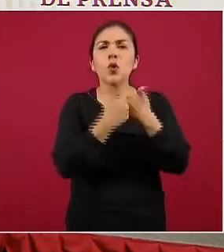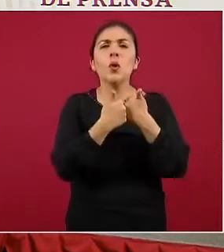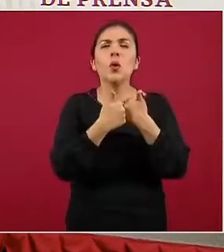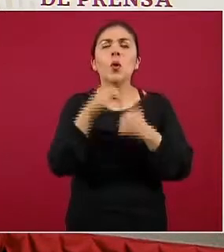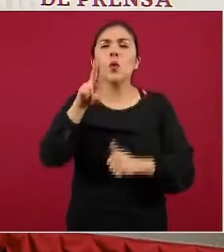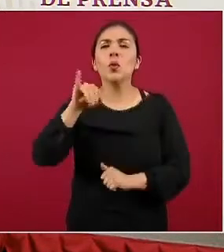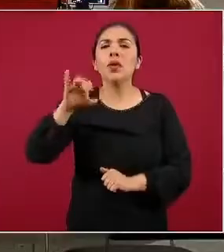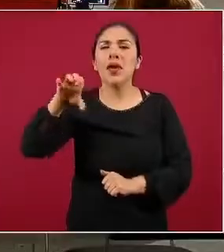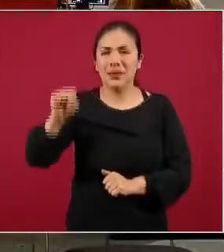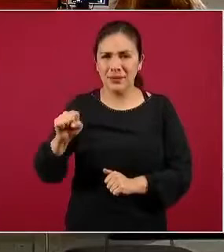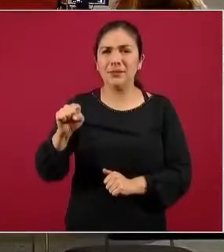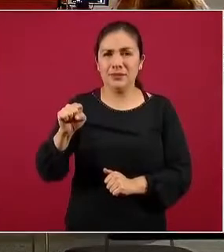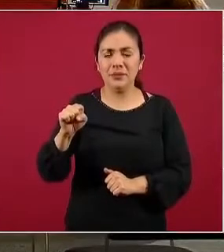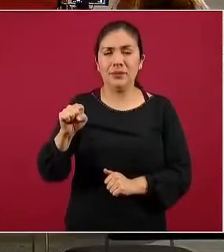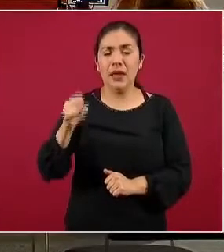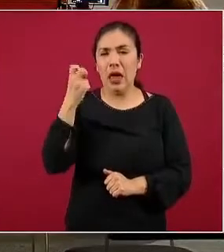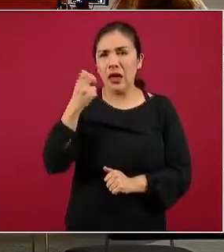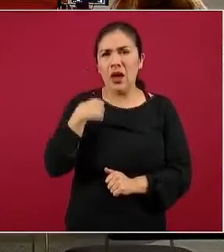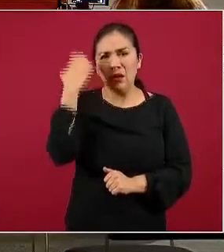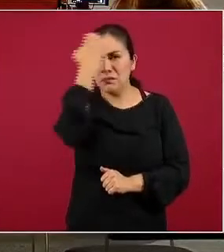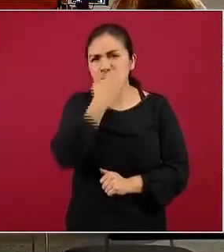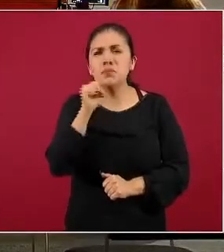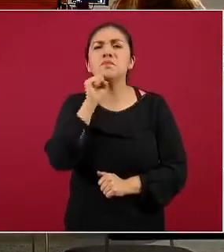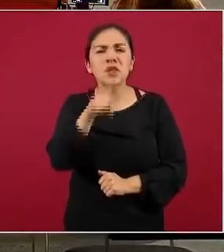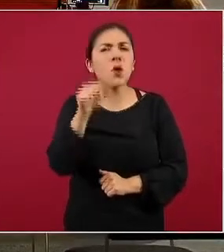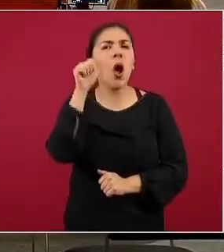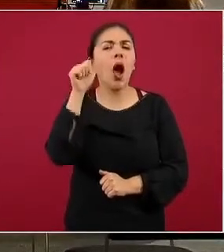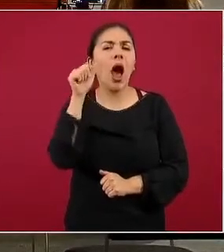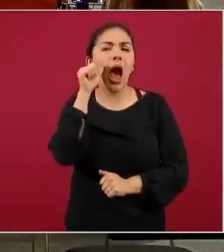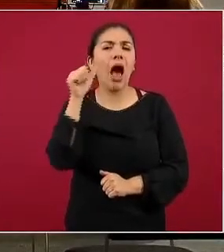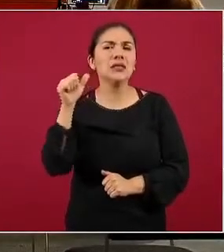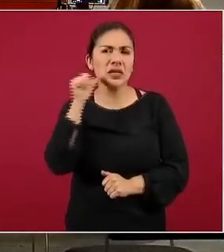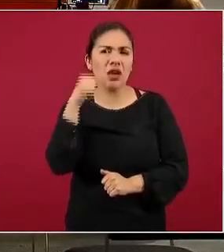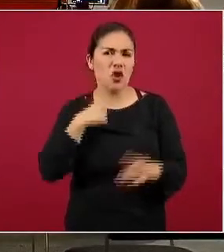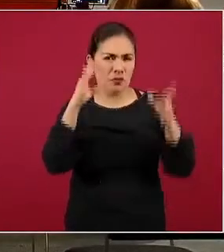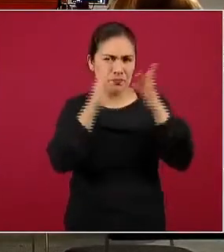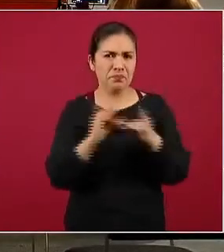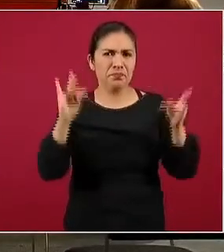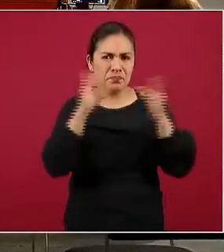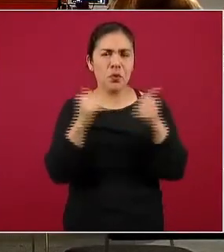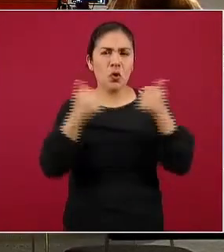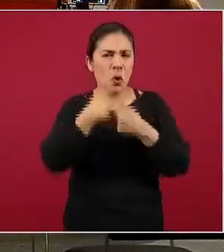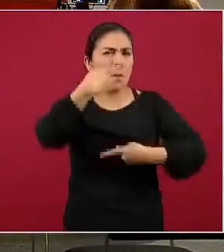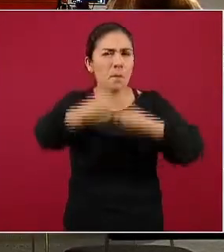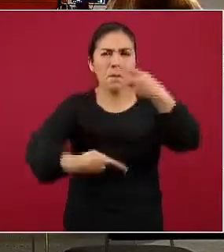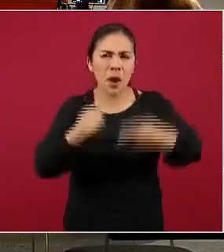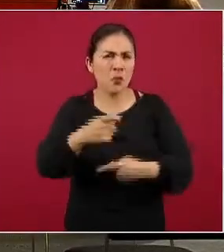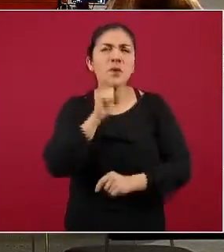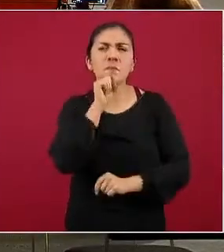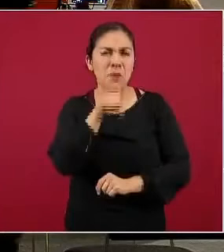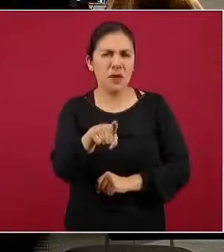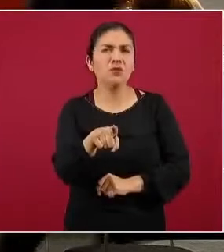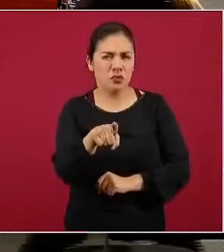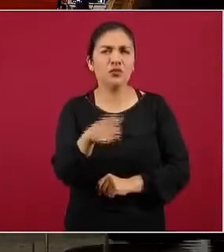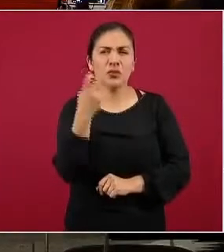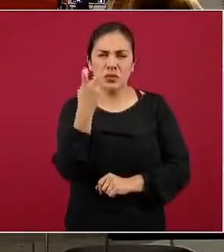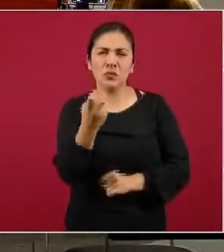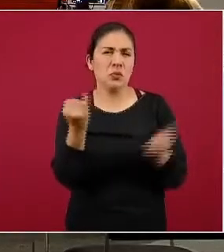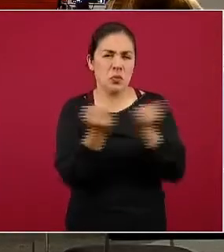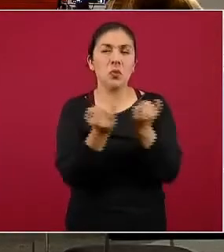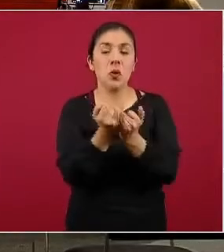Inteligencia Epidemiológica y Sanitaria este evento. Lo comentábamos, de hecho, el día de ayer, también ante una pregunta